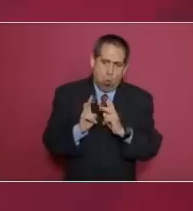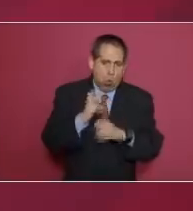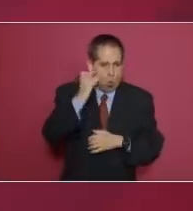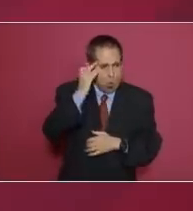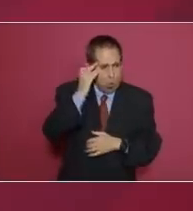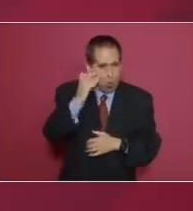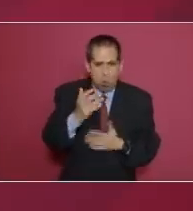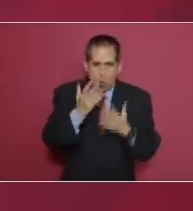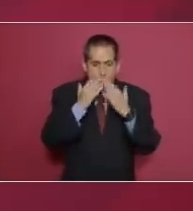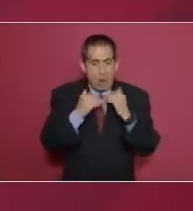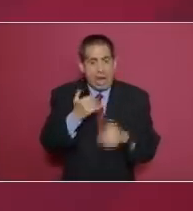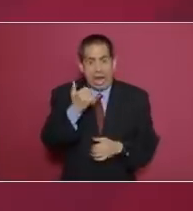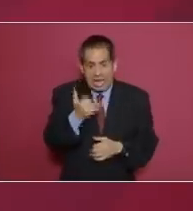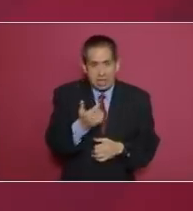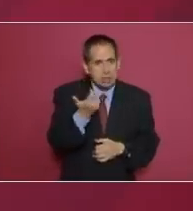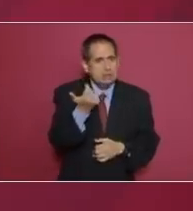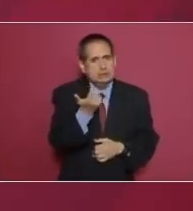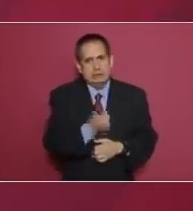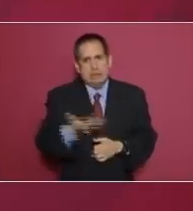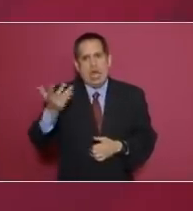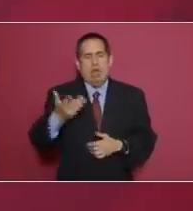inexistente y caro.